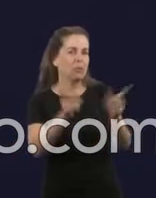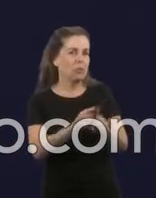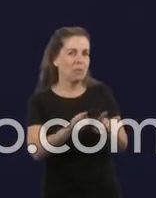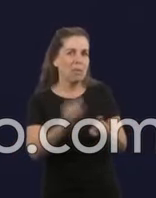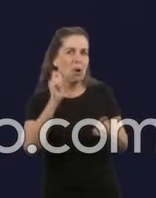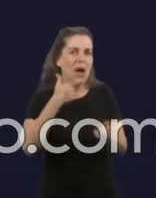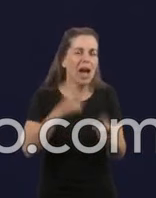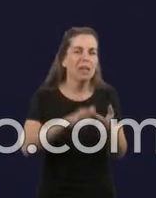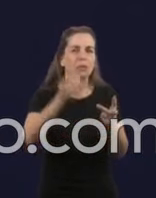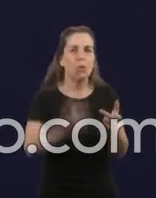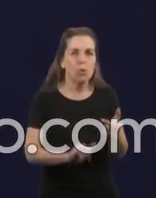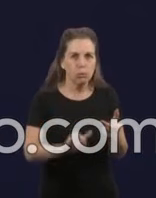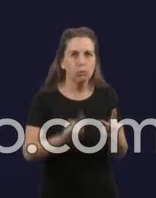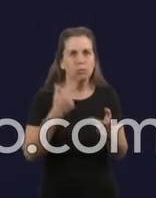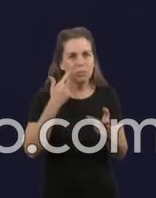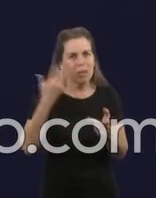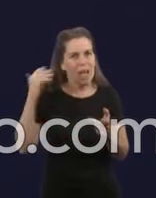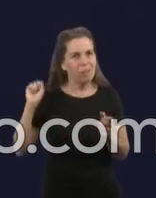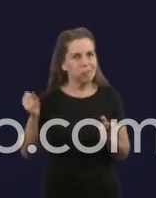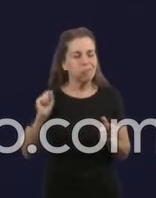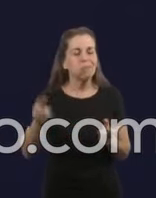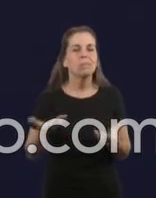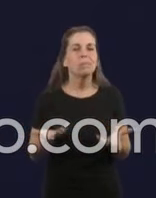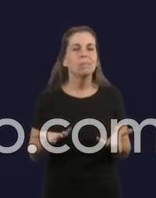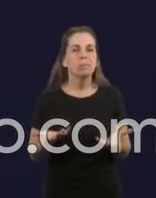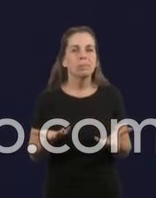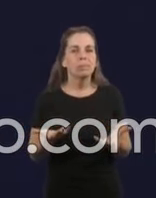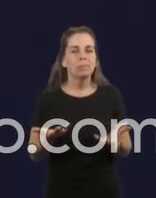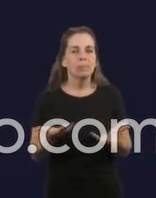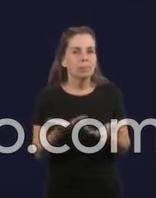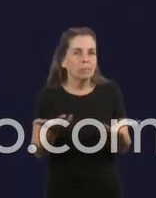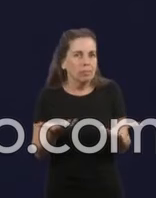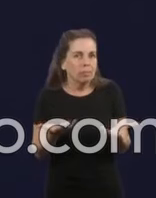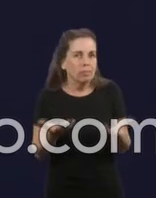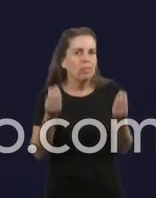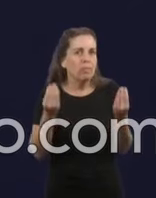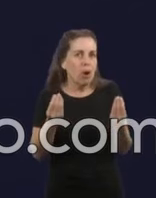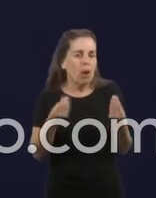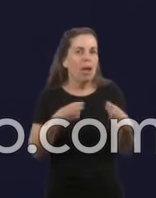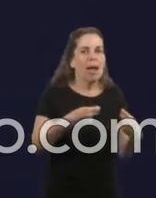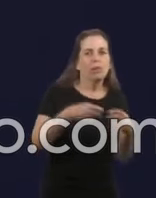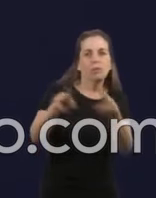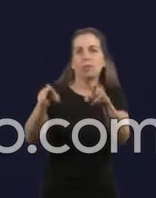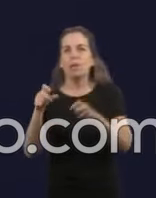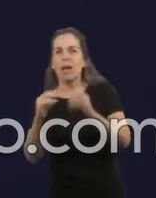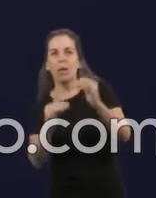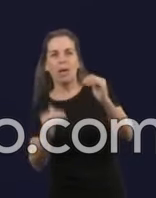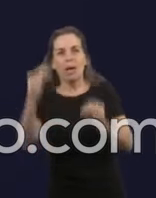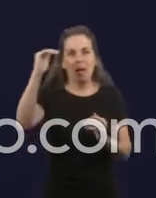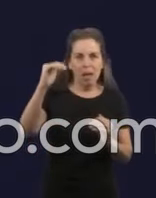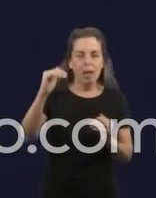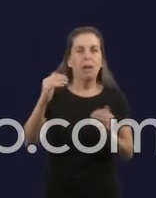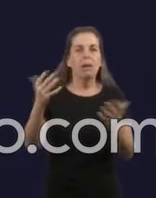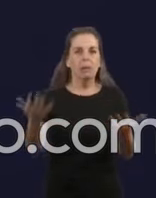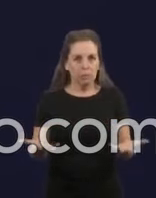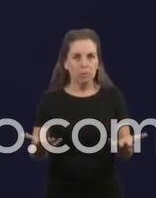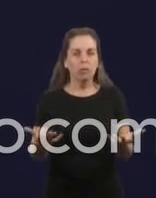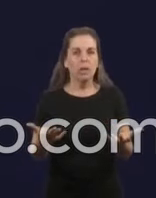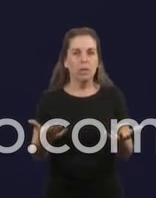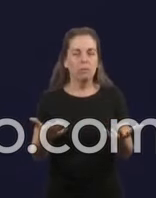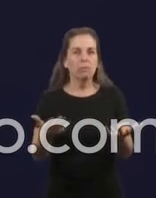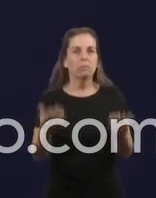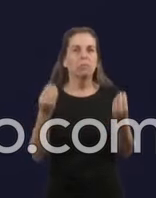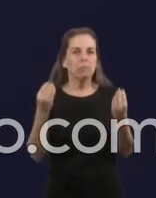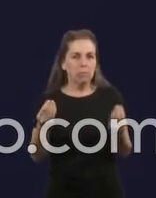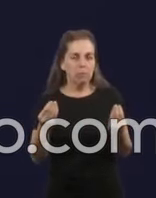eh en virtud de El del superhit no me quiero meter en temas técnicos pero incluso lo he